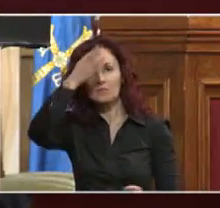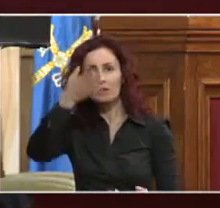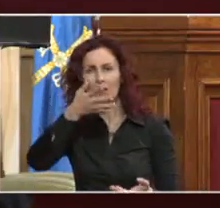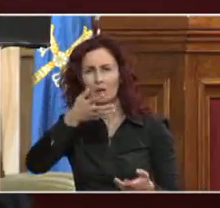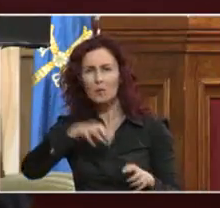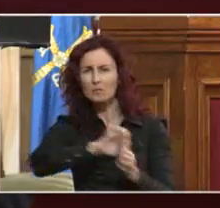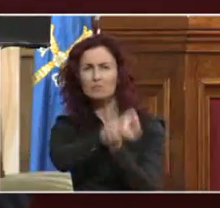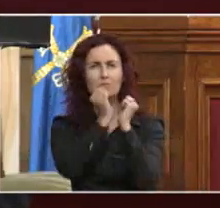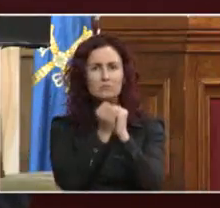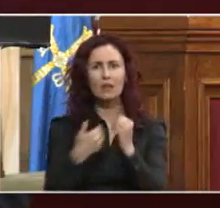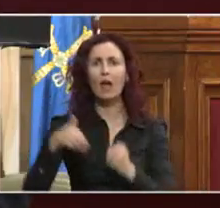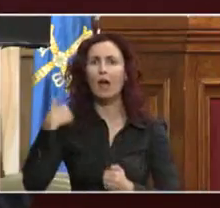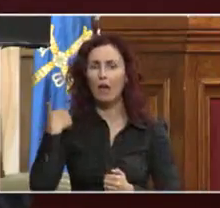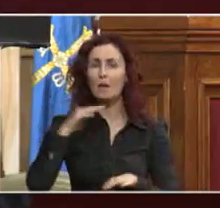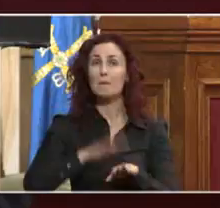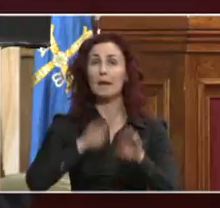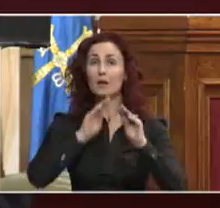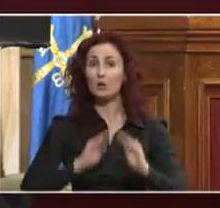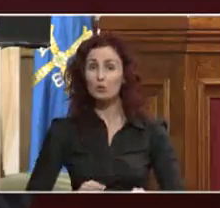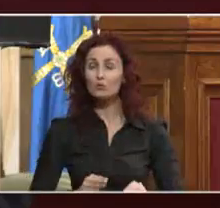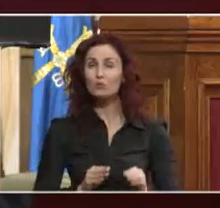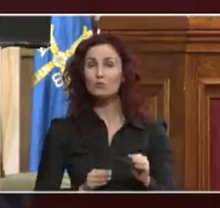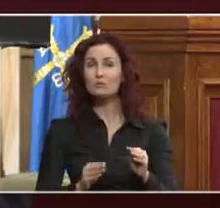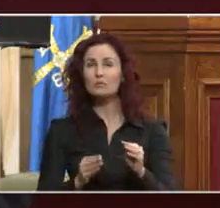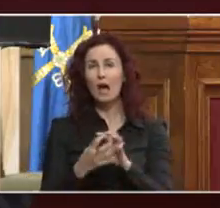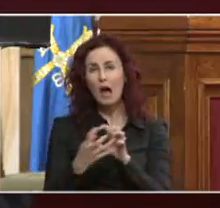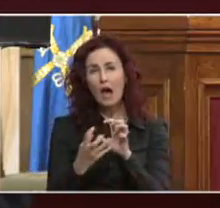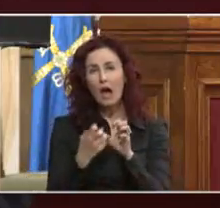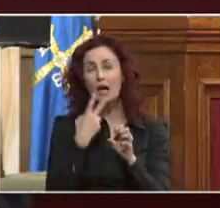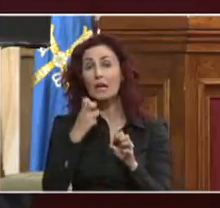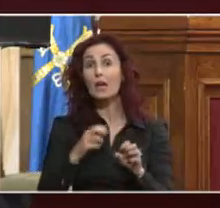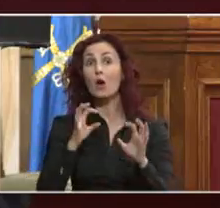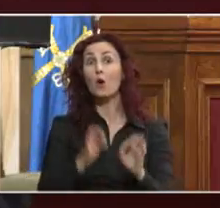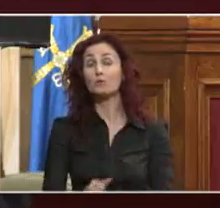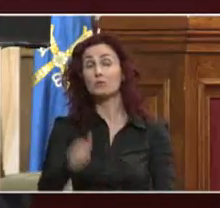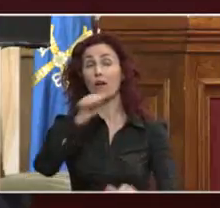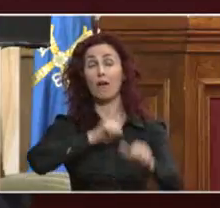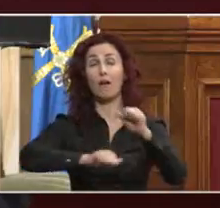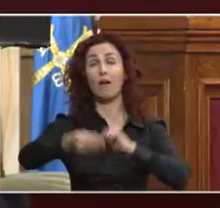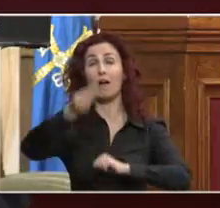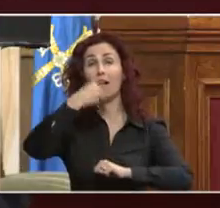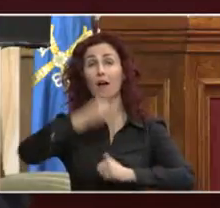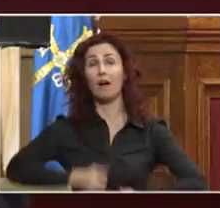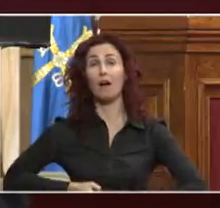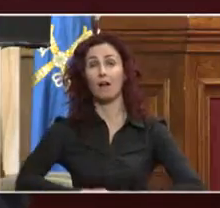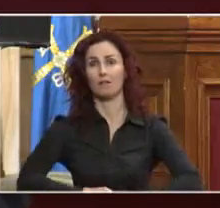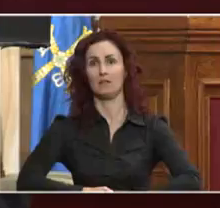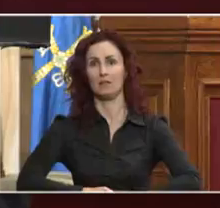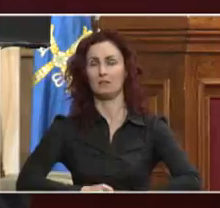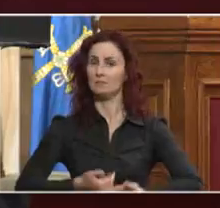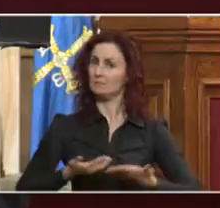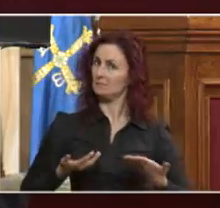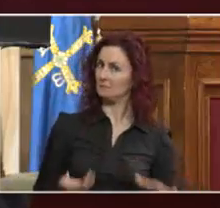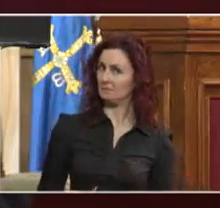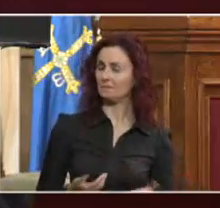ellos durante los días de las deliberaciones, acababan de cenar copiosamente y de beber copiosamente, así que